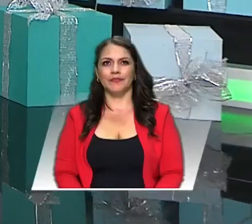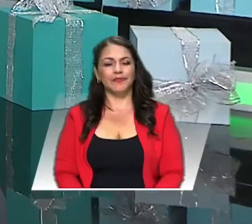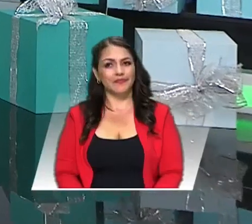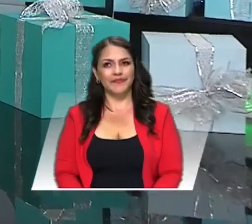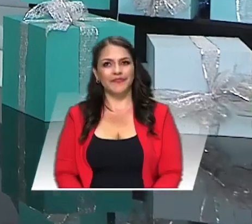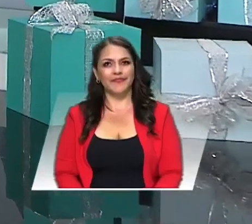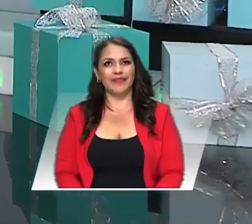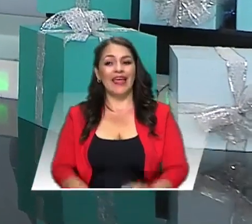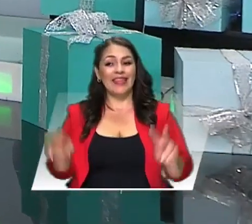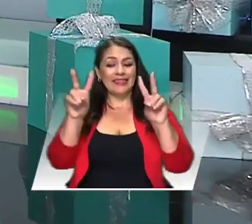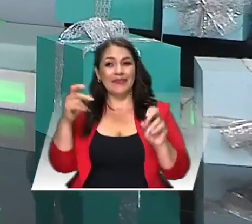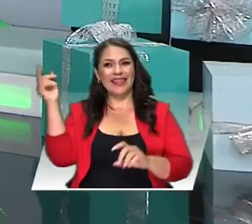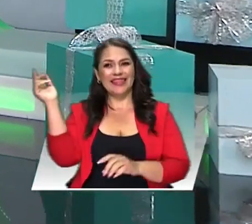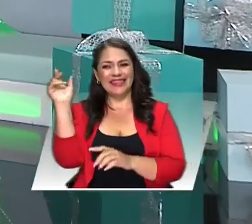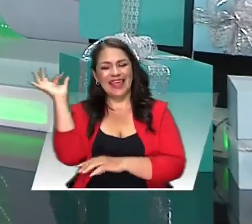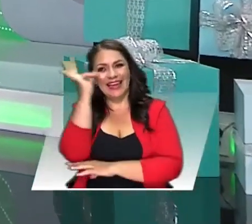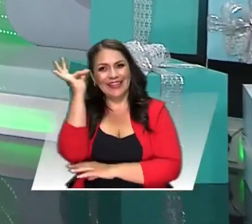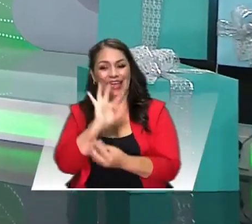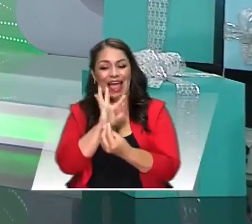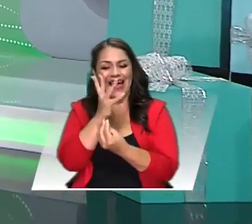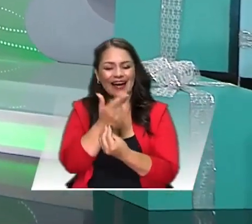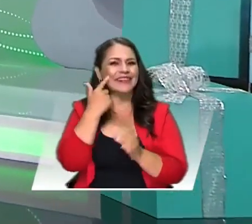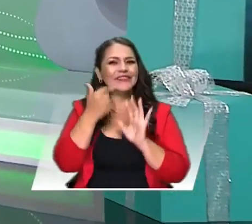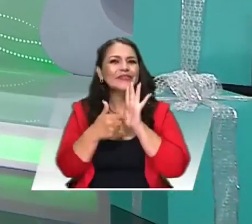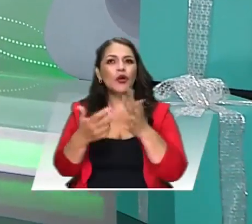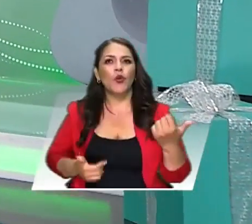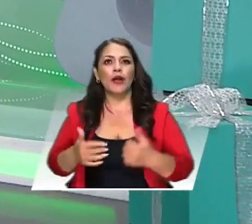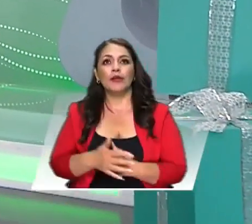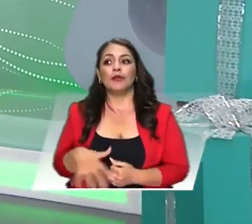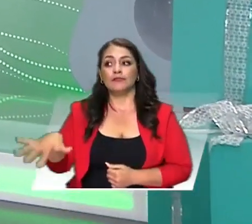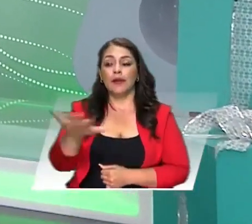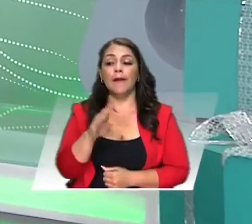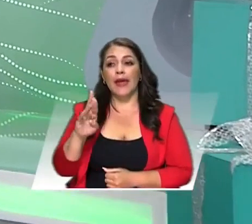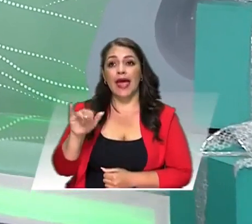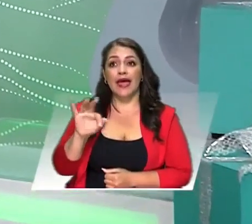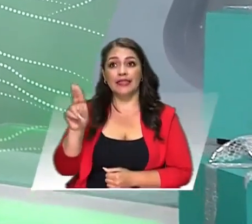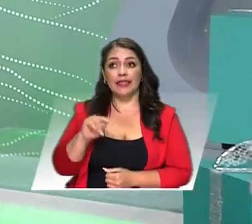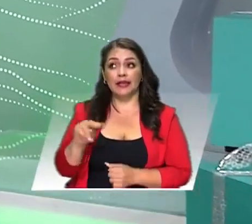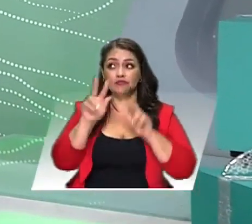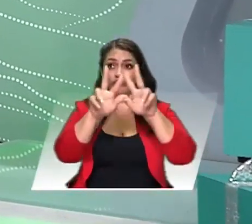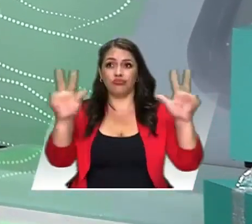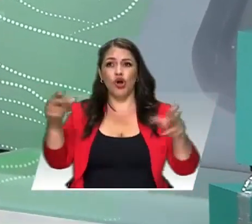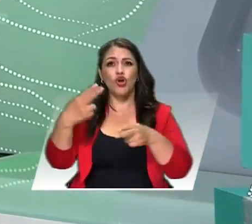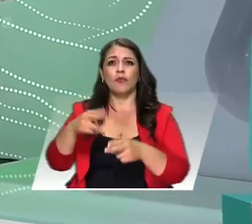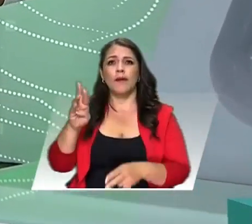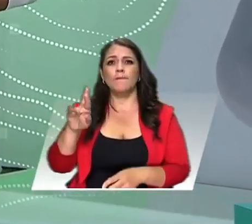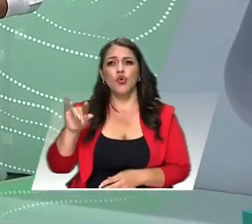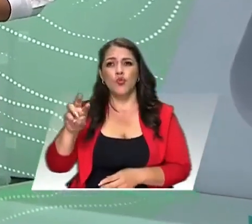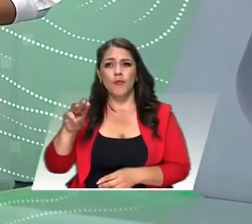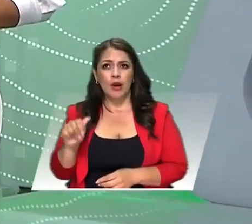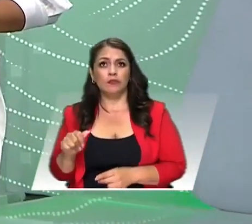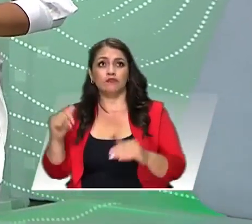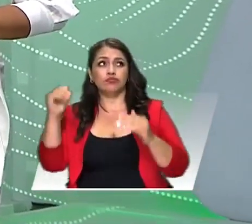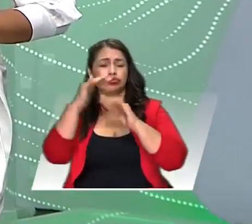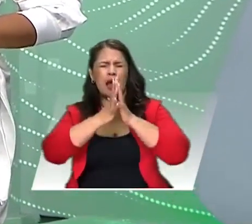En nuestra sección Teleantioquia Arte recorrimos la exposición Bruma del artista Beatriz González. Vimos la que pretende ser la pintura más grande